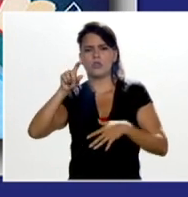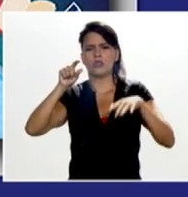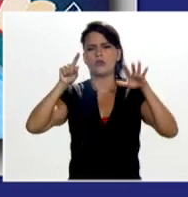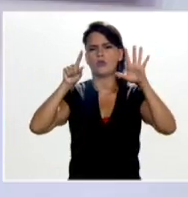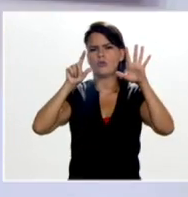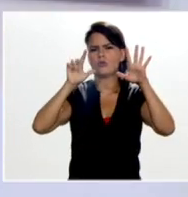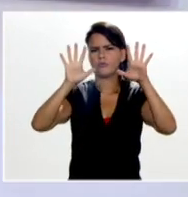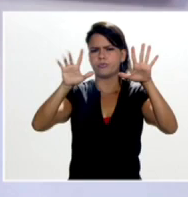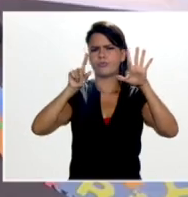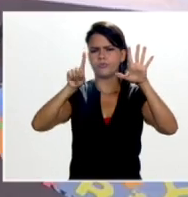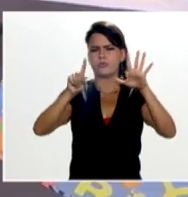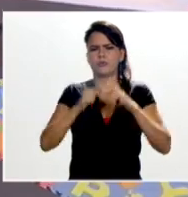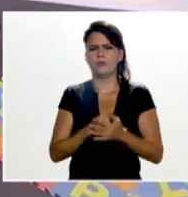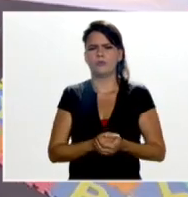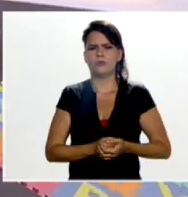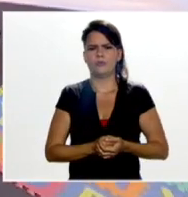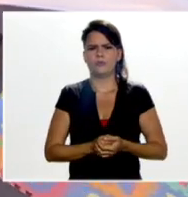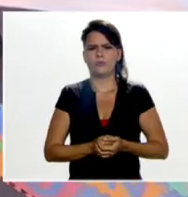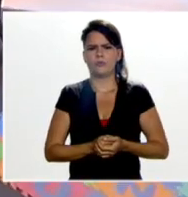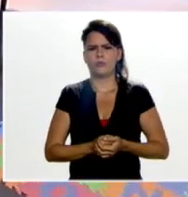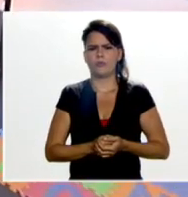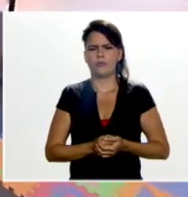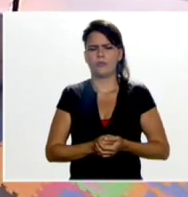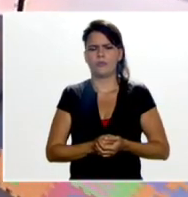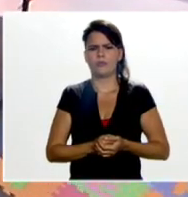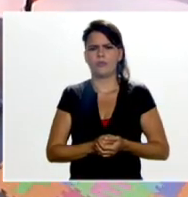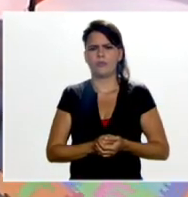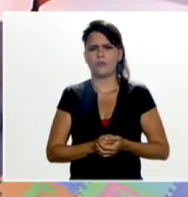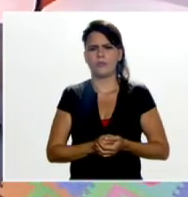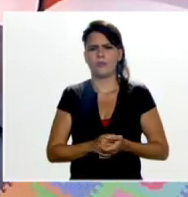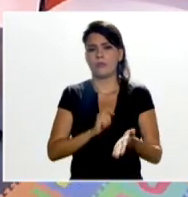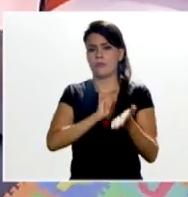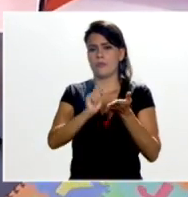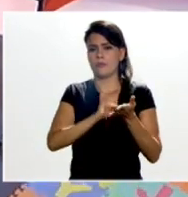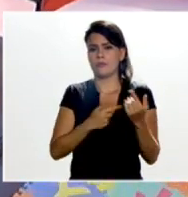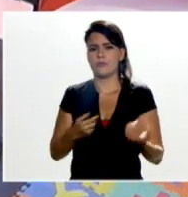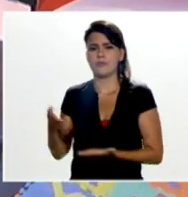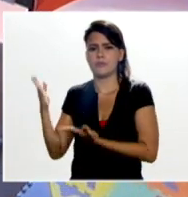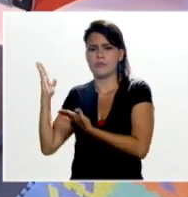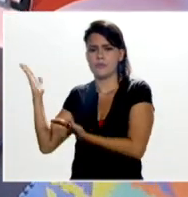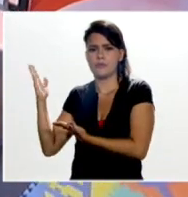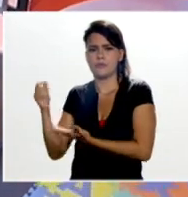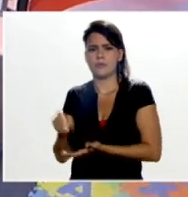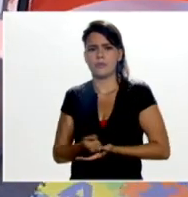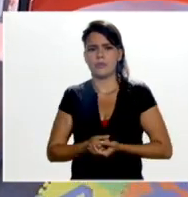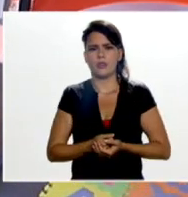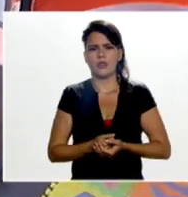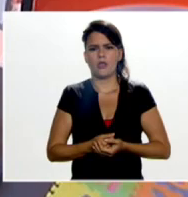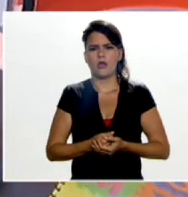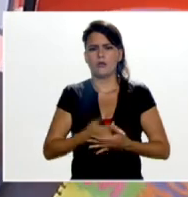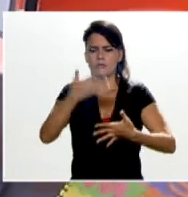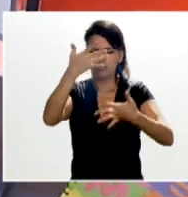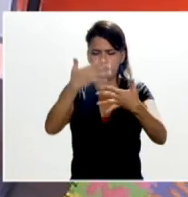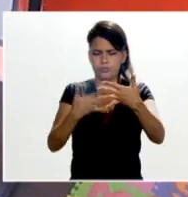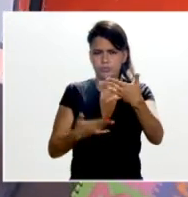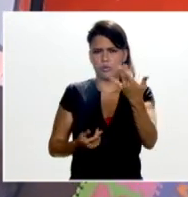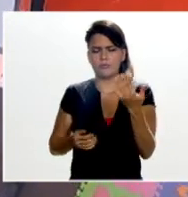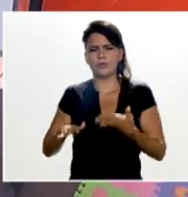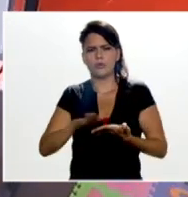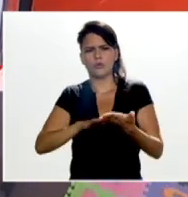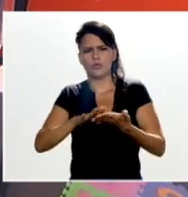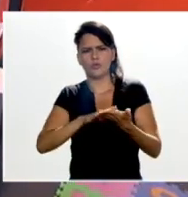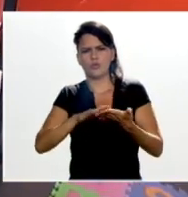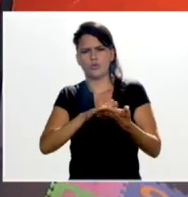0,000000216. Pasemos a la pizarra acrílica a desarrollar la solución de